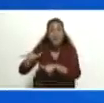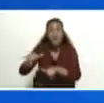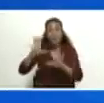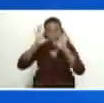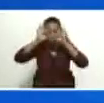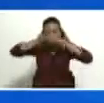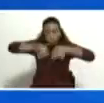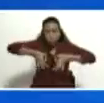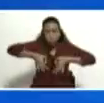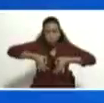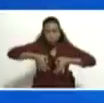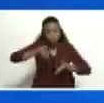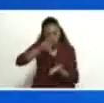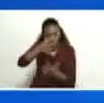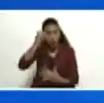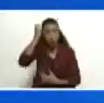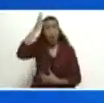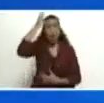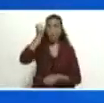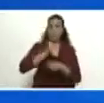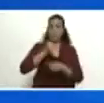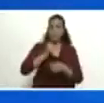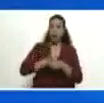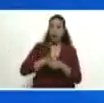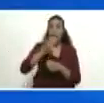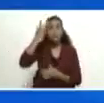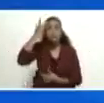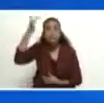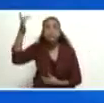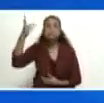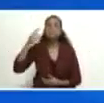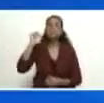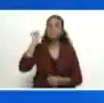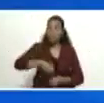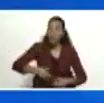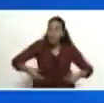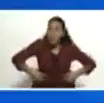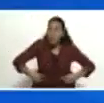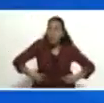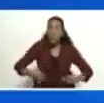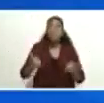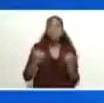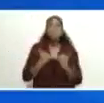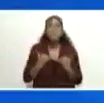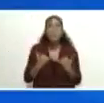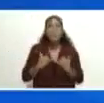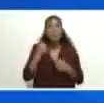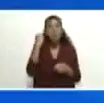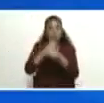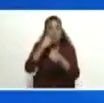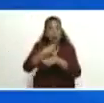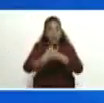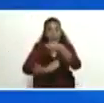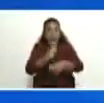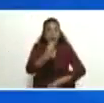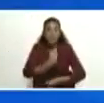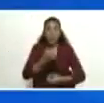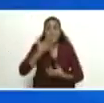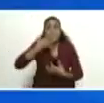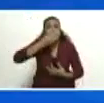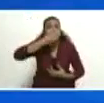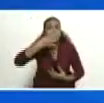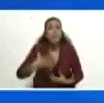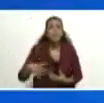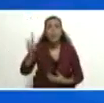creer en su capacidad de trabajo, en su inteligencia, en el esfuerzo que hacen. Es lo más hermoso que